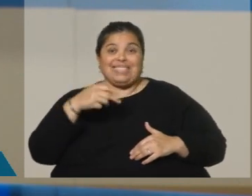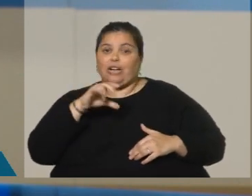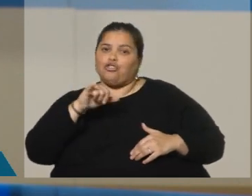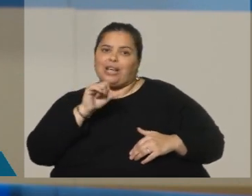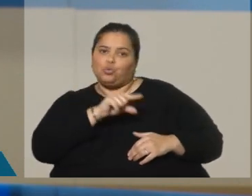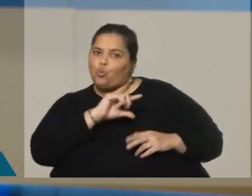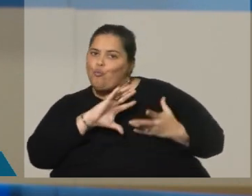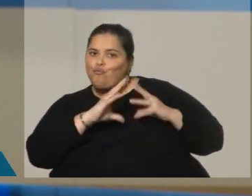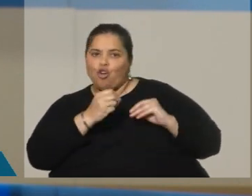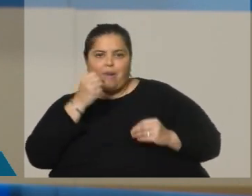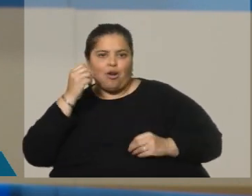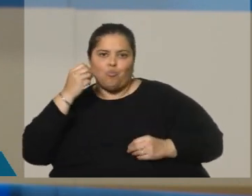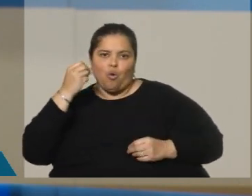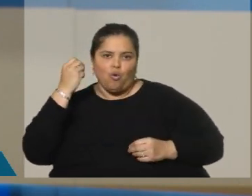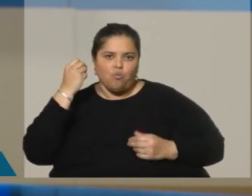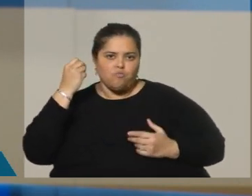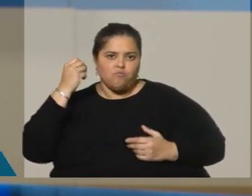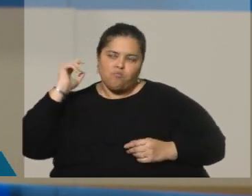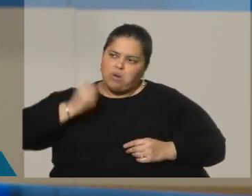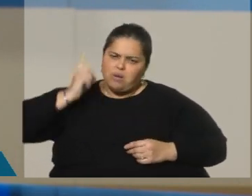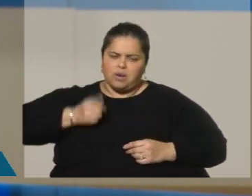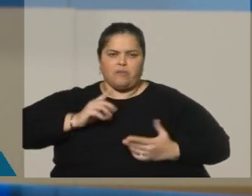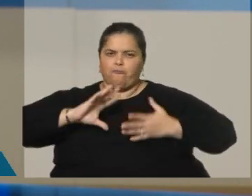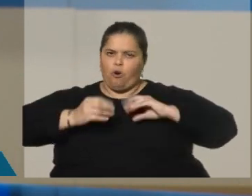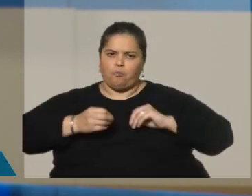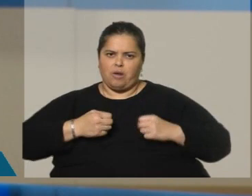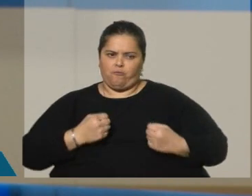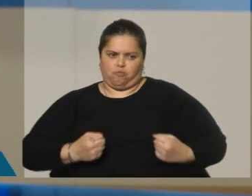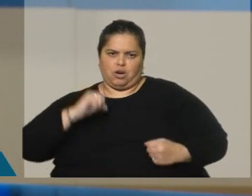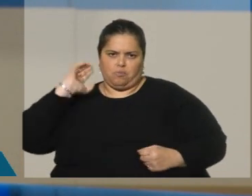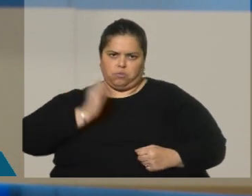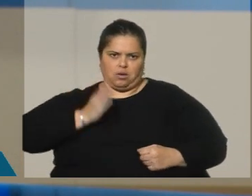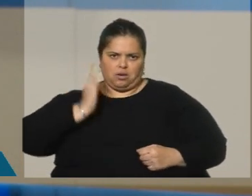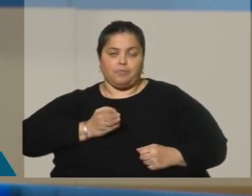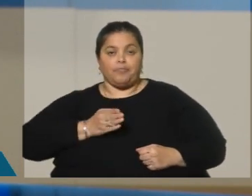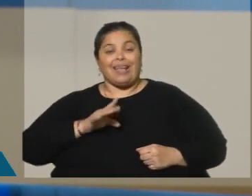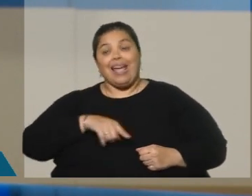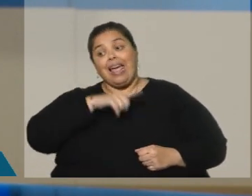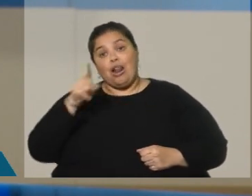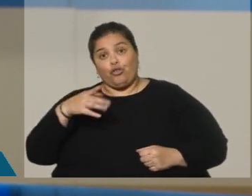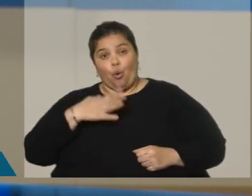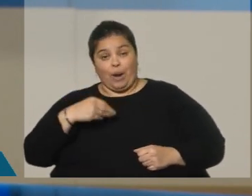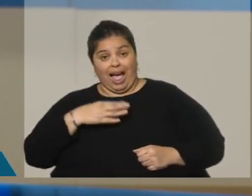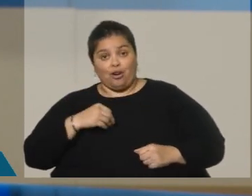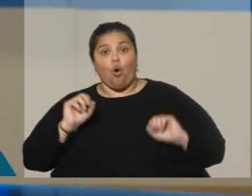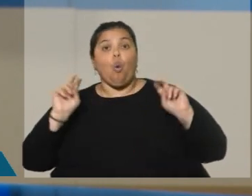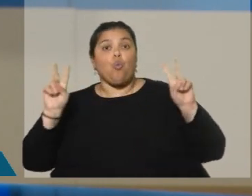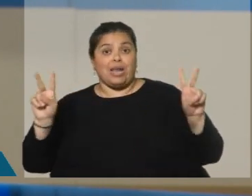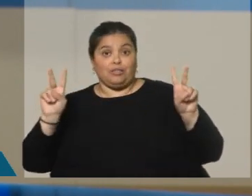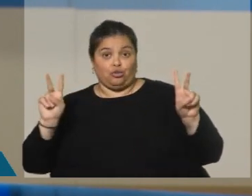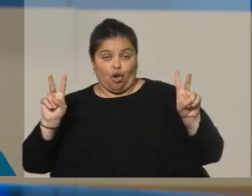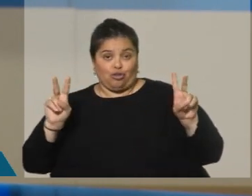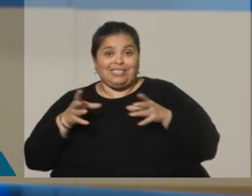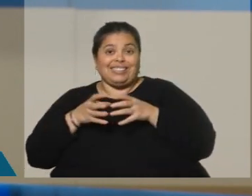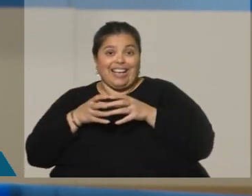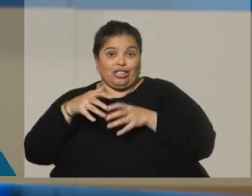gobierno y mientras que el Partido Nacional la mayoría era el sector de Wilson Ferreira y Carlos Julio Pereira